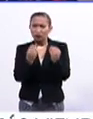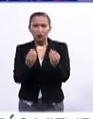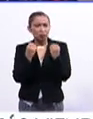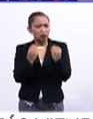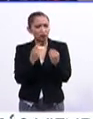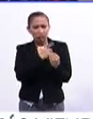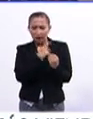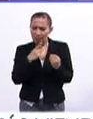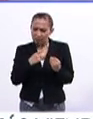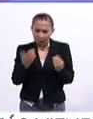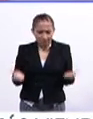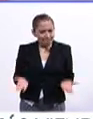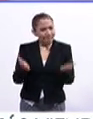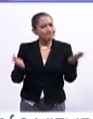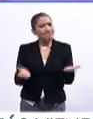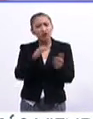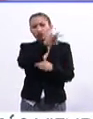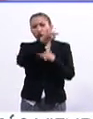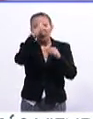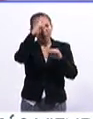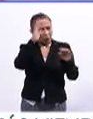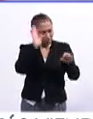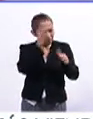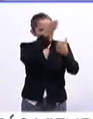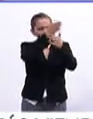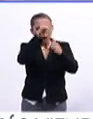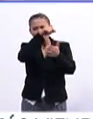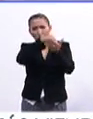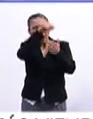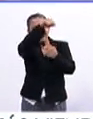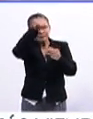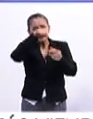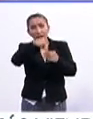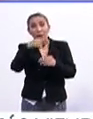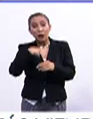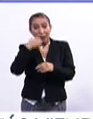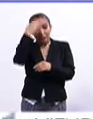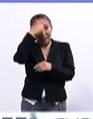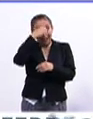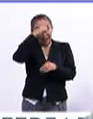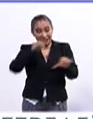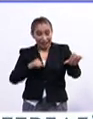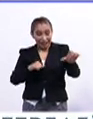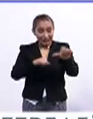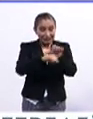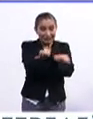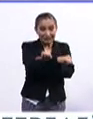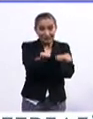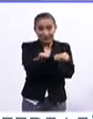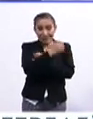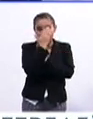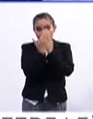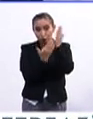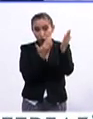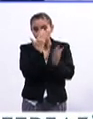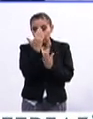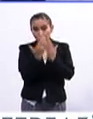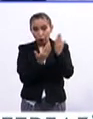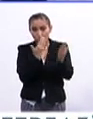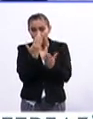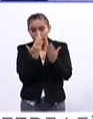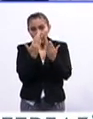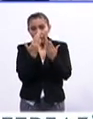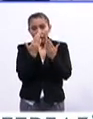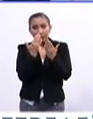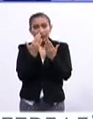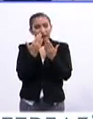deben fomentarse en realidad en todo México, porque estas experiencias de intercambio te